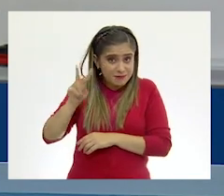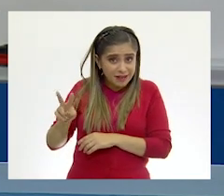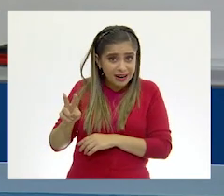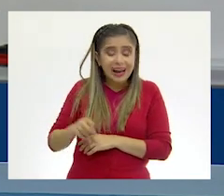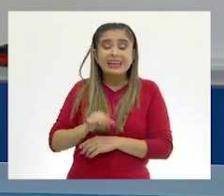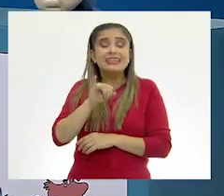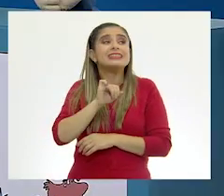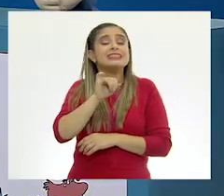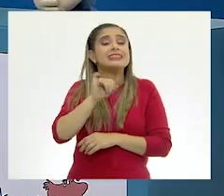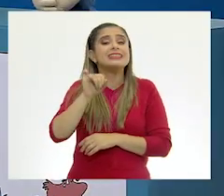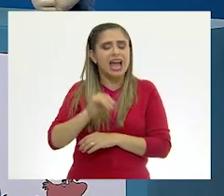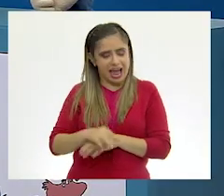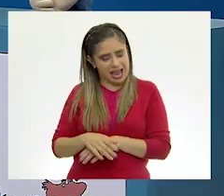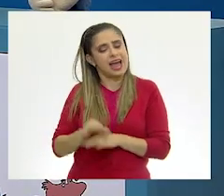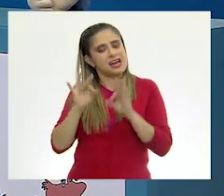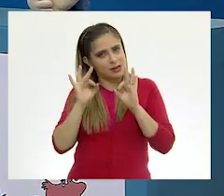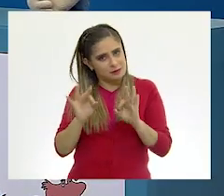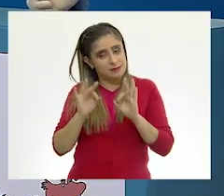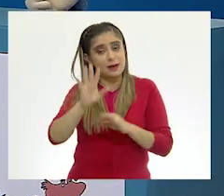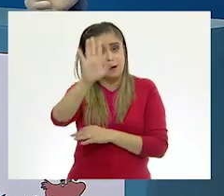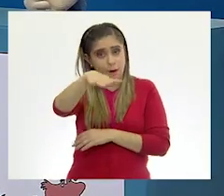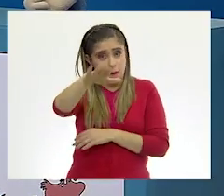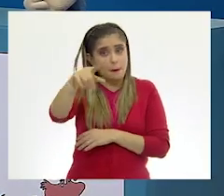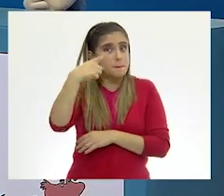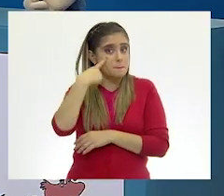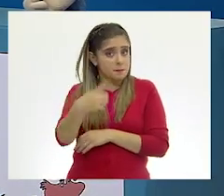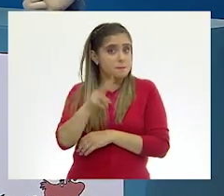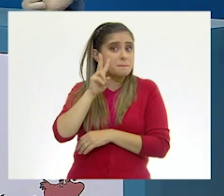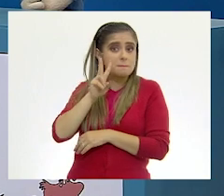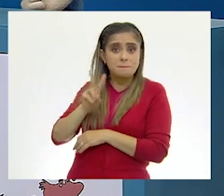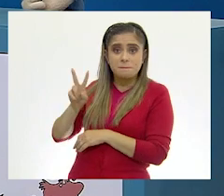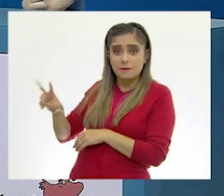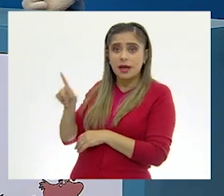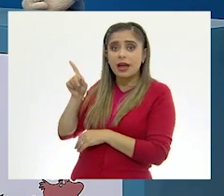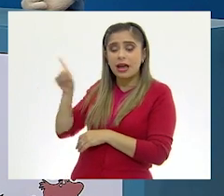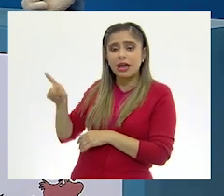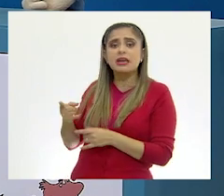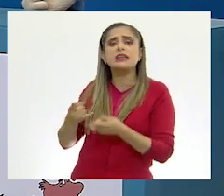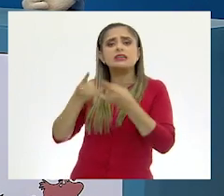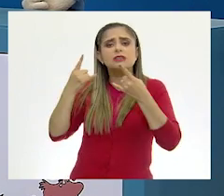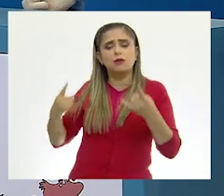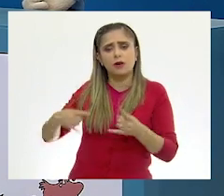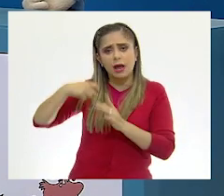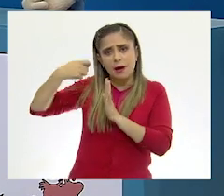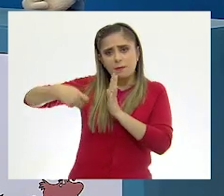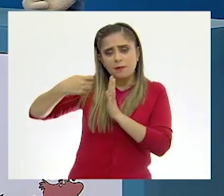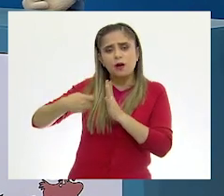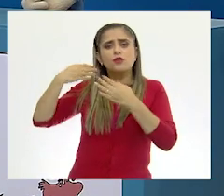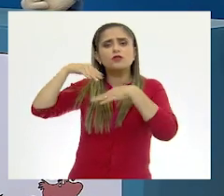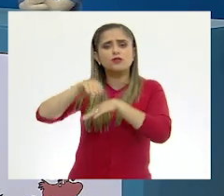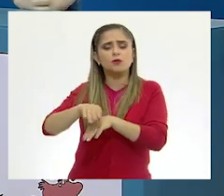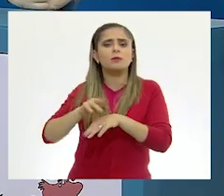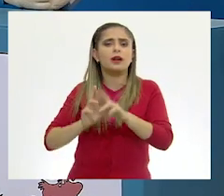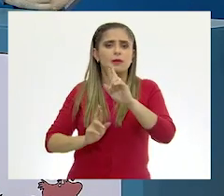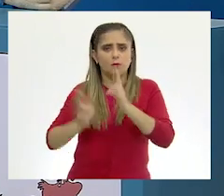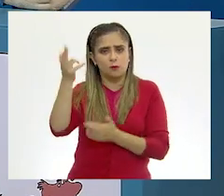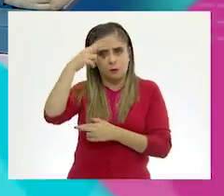también. ¡Perfecto! Pues niñas y niños, acompáñenos a ver esta pequeña cápsula sobre las imágenes de la